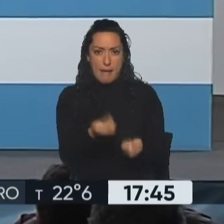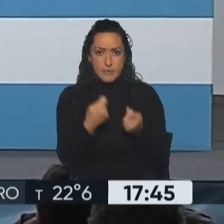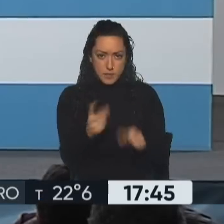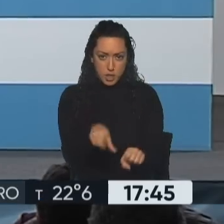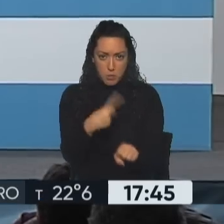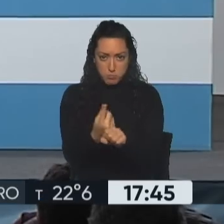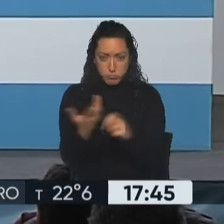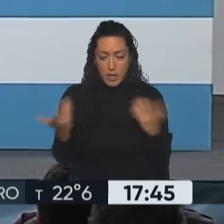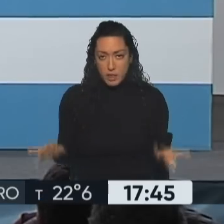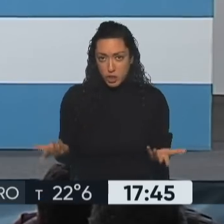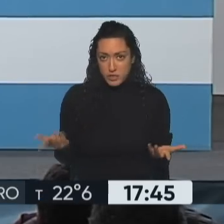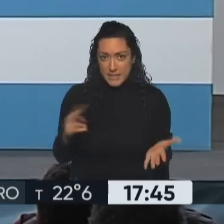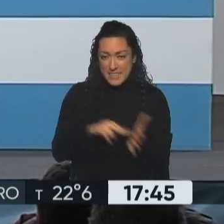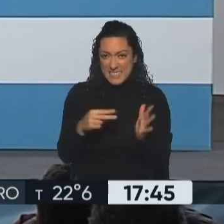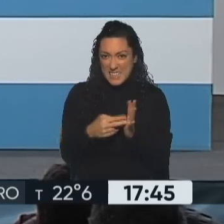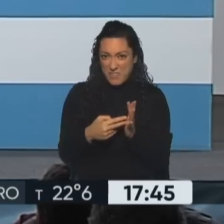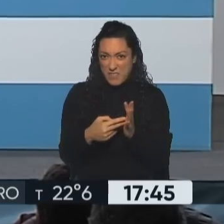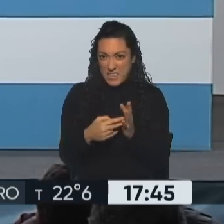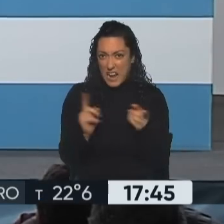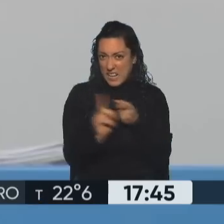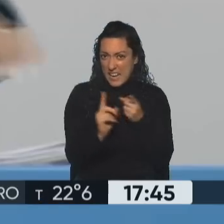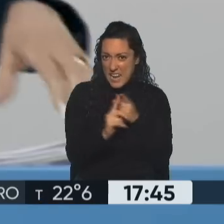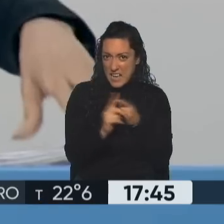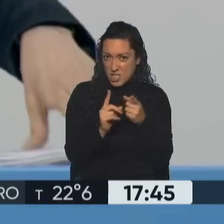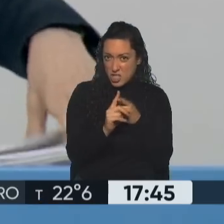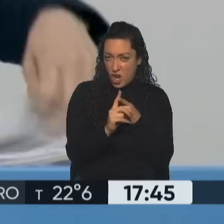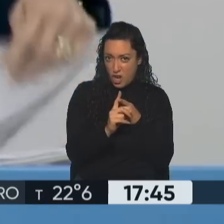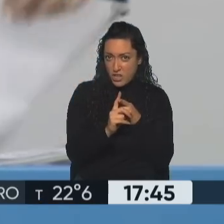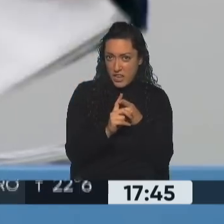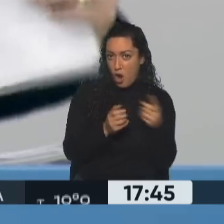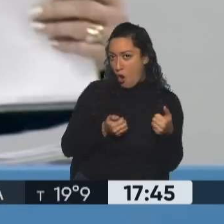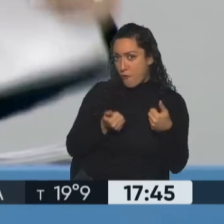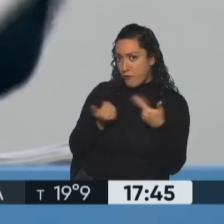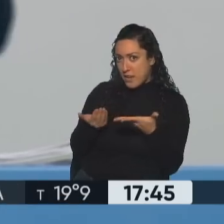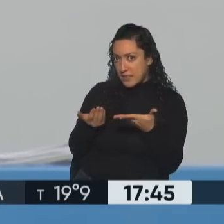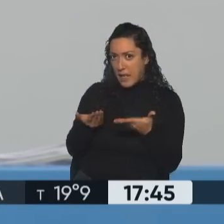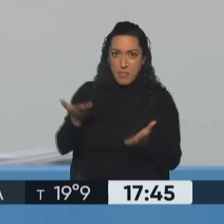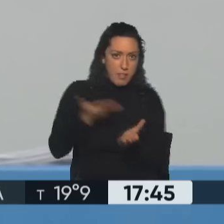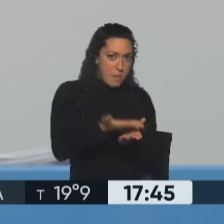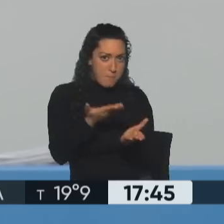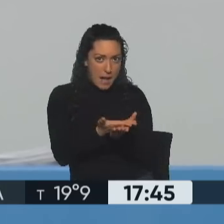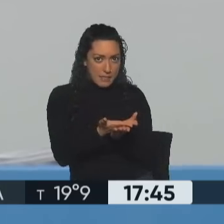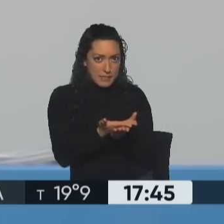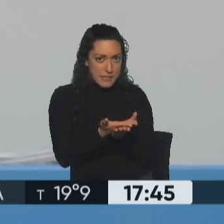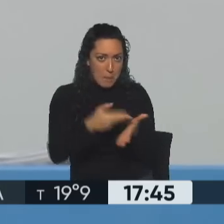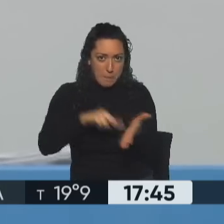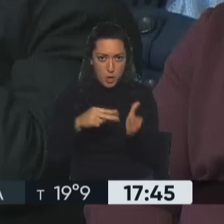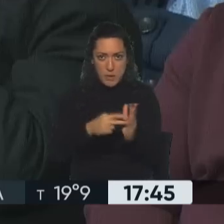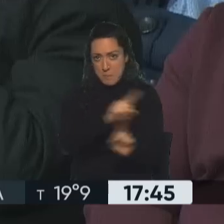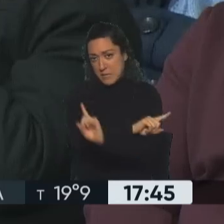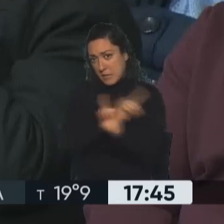decir que la oferta y la demanda tampoco sería el problema.